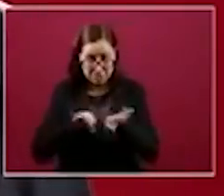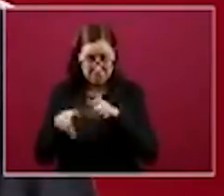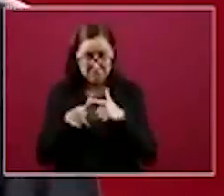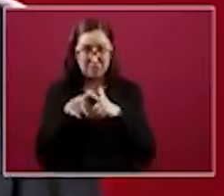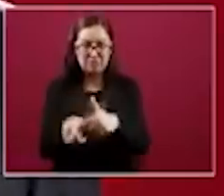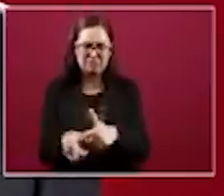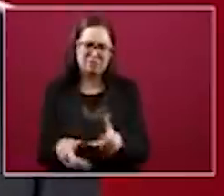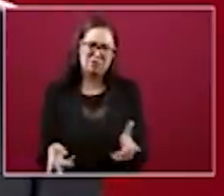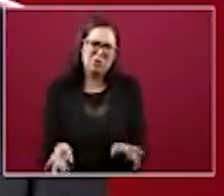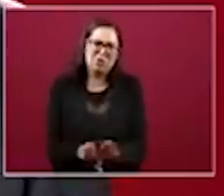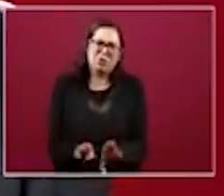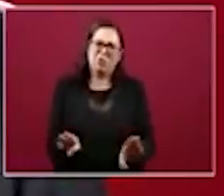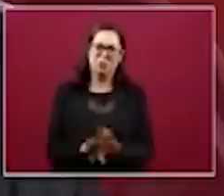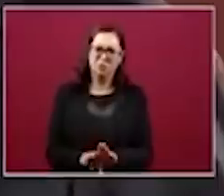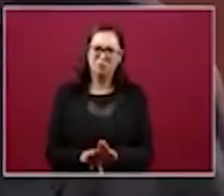Si